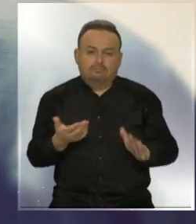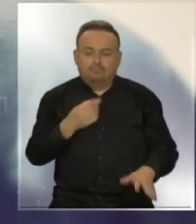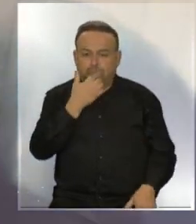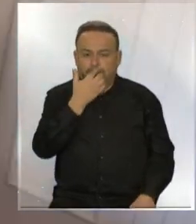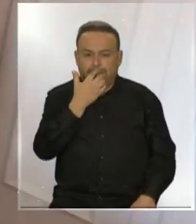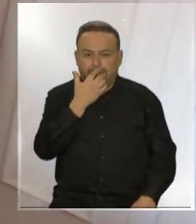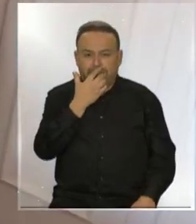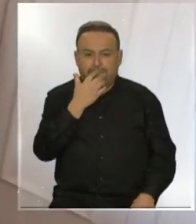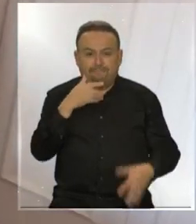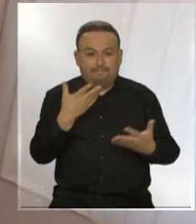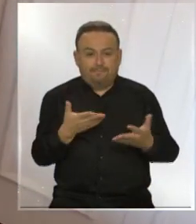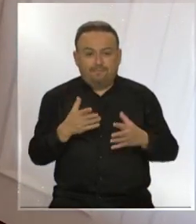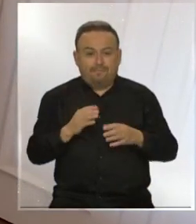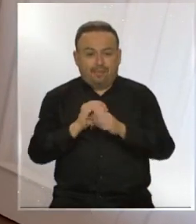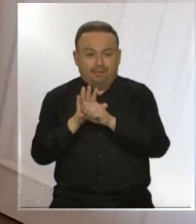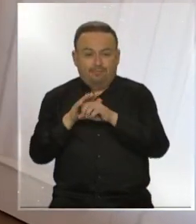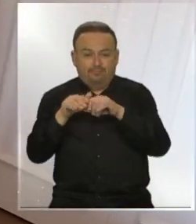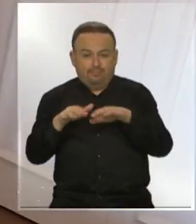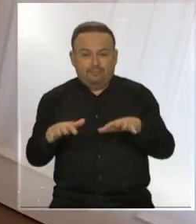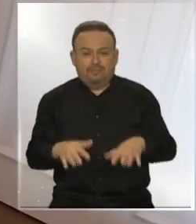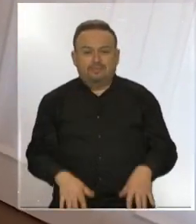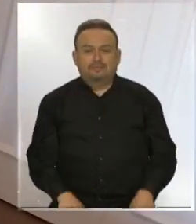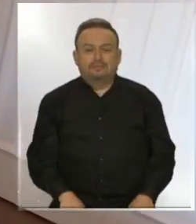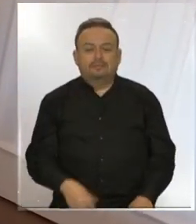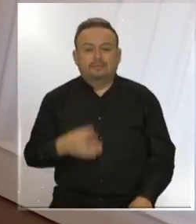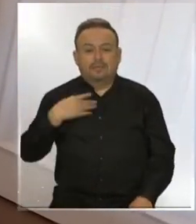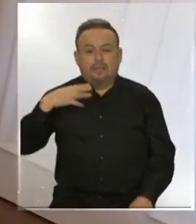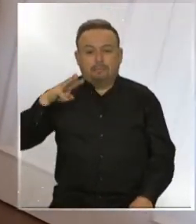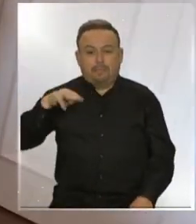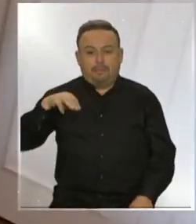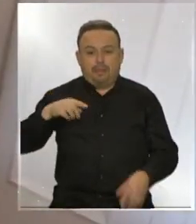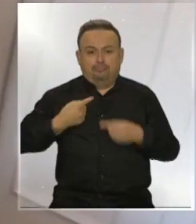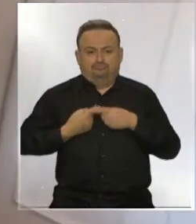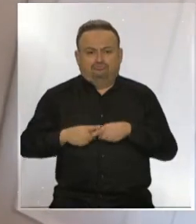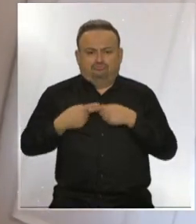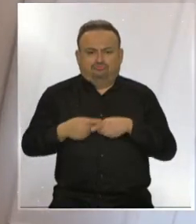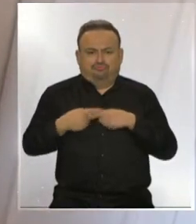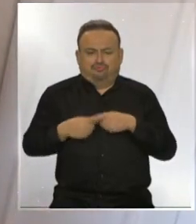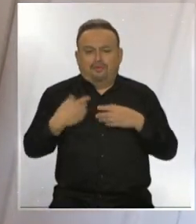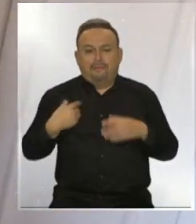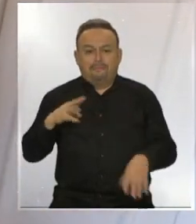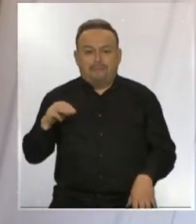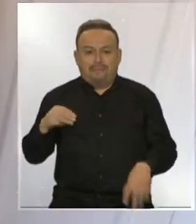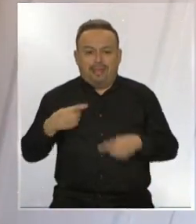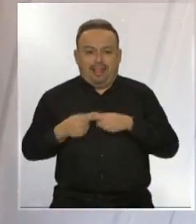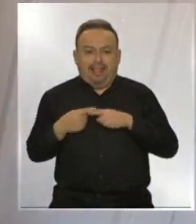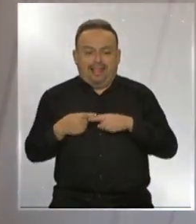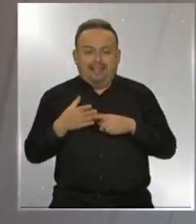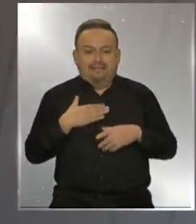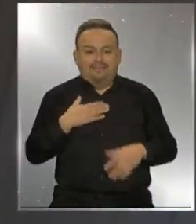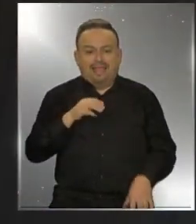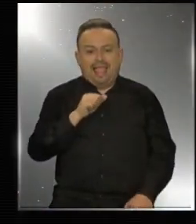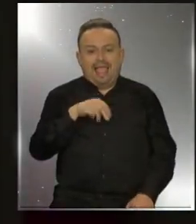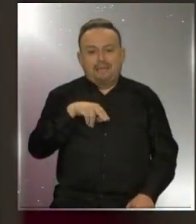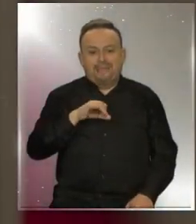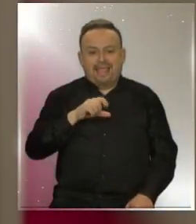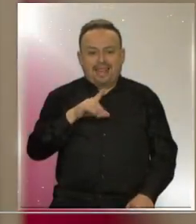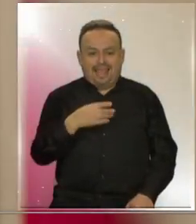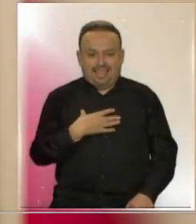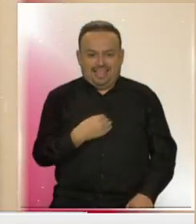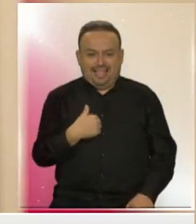lentos por todo este tema de la pandemia. Mi mamá está full tejiendo para mi Amelia.